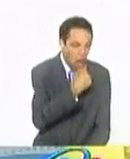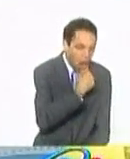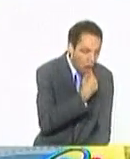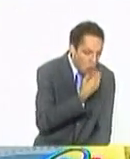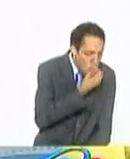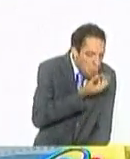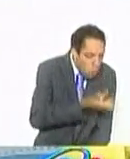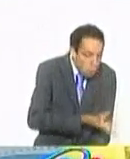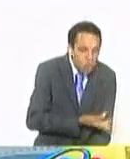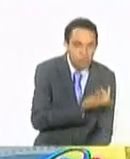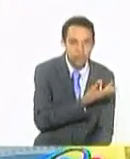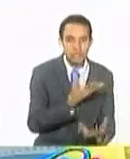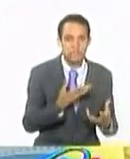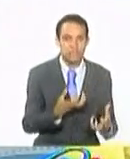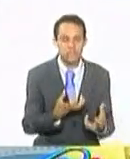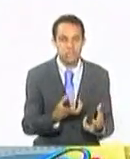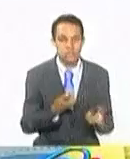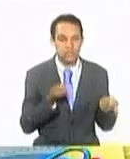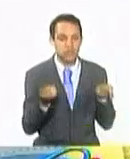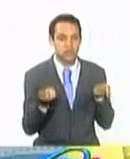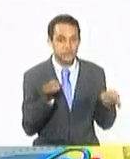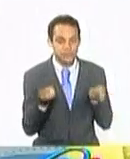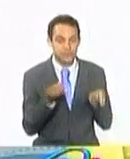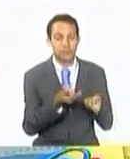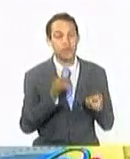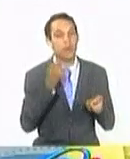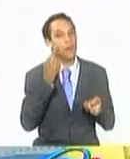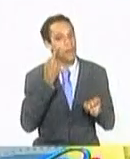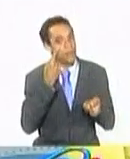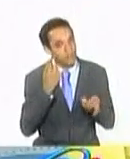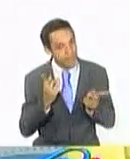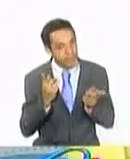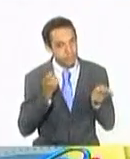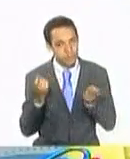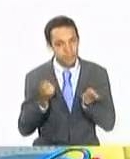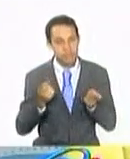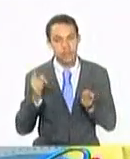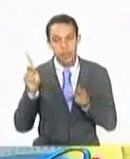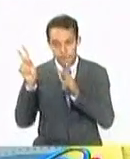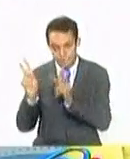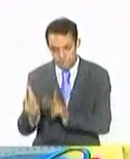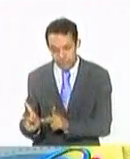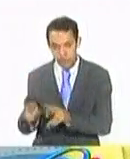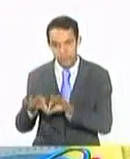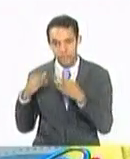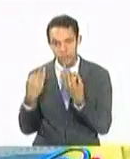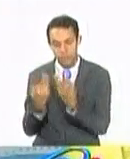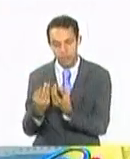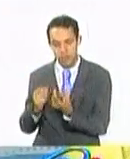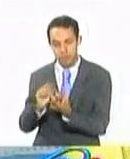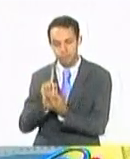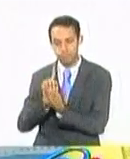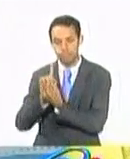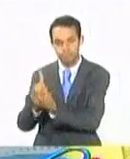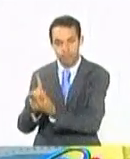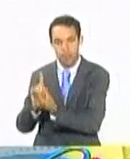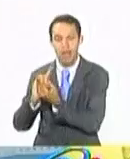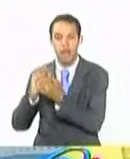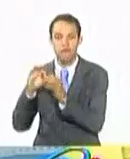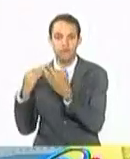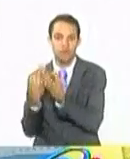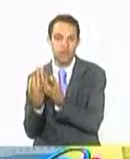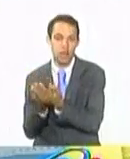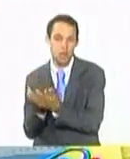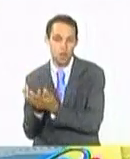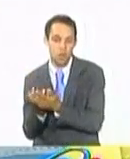como como manera de controlar eso el vómito ahí estas personas ustedes tienen que ayudarlas porque muchas están